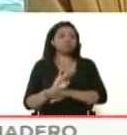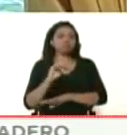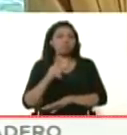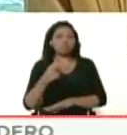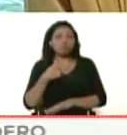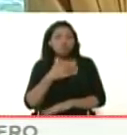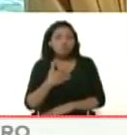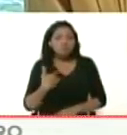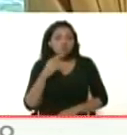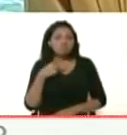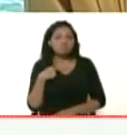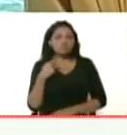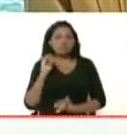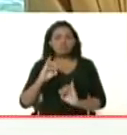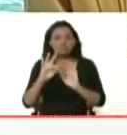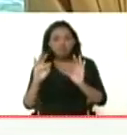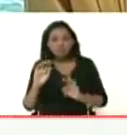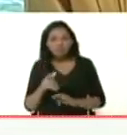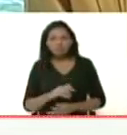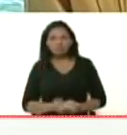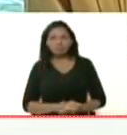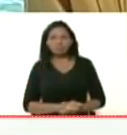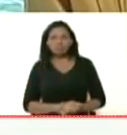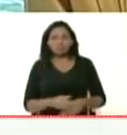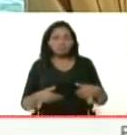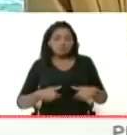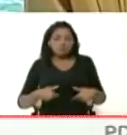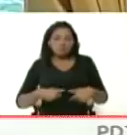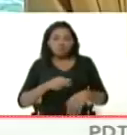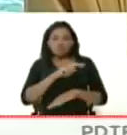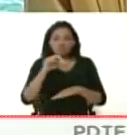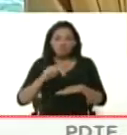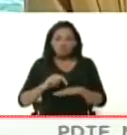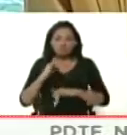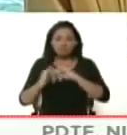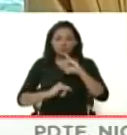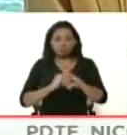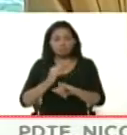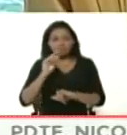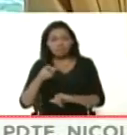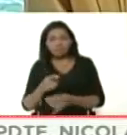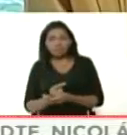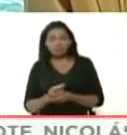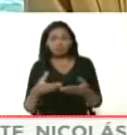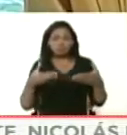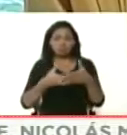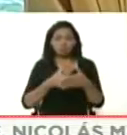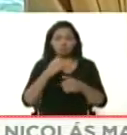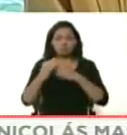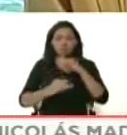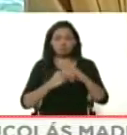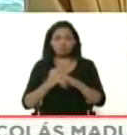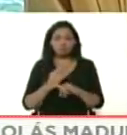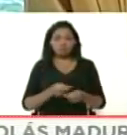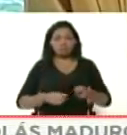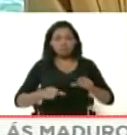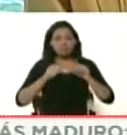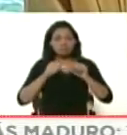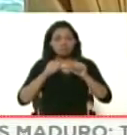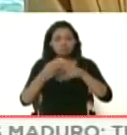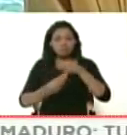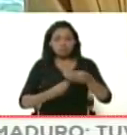quiero, precisamente, en el esfuerzo nacional e internacional, en los organismos internacionales que hay que continuar